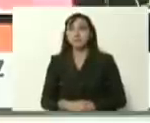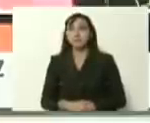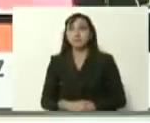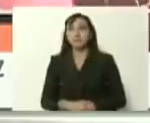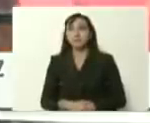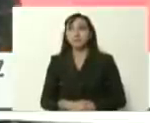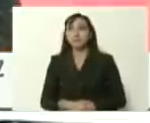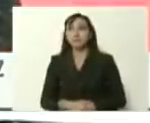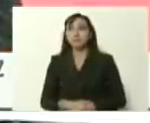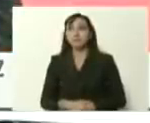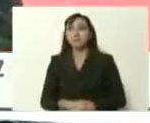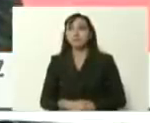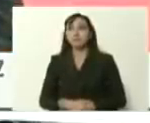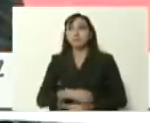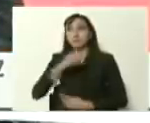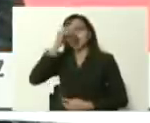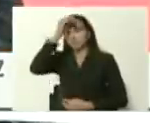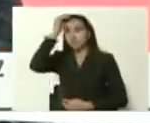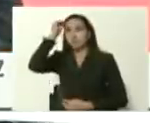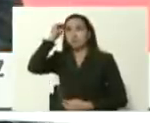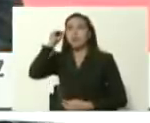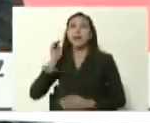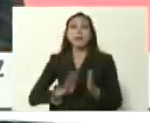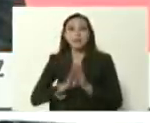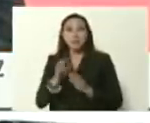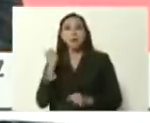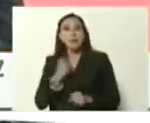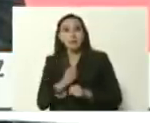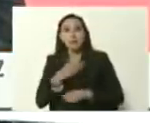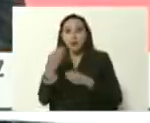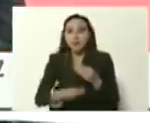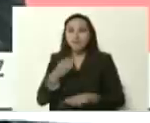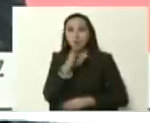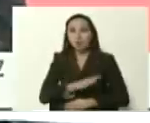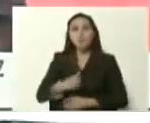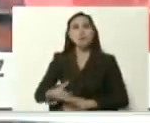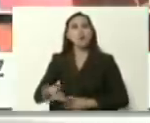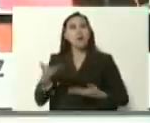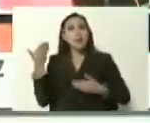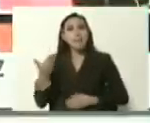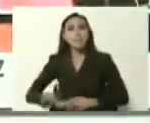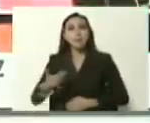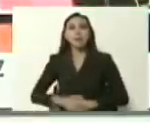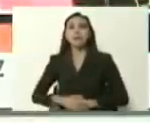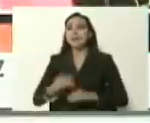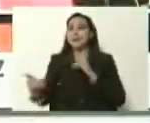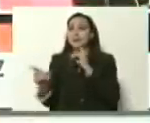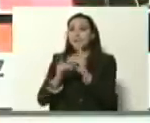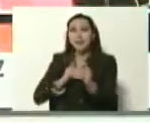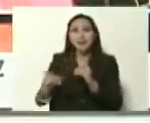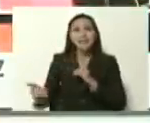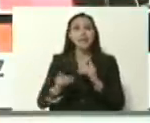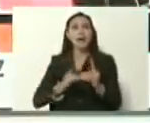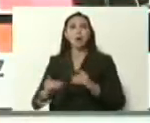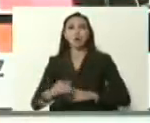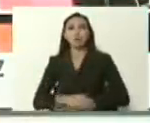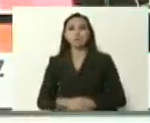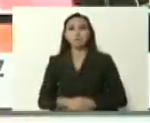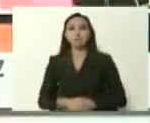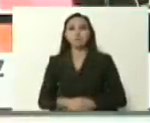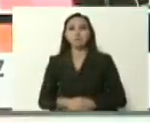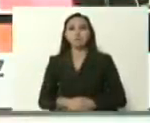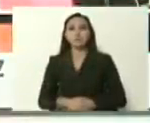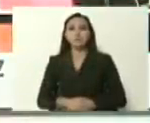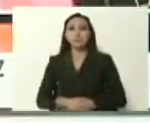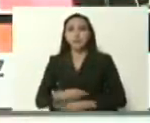a ser llevadas, a ser desarrolladas en esta gran comisión de diálogo, en esta gran comisión para